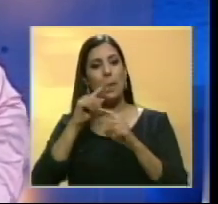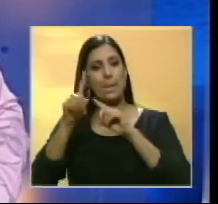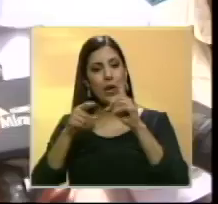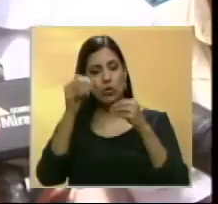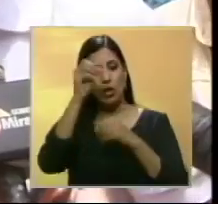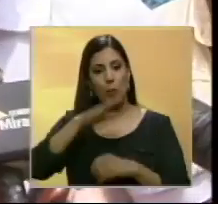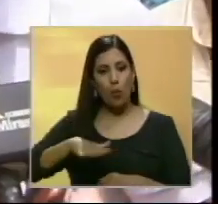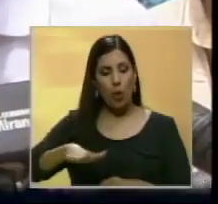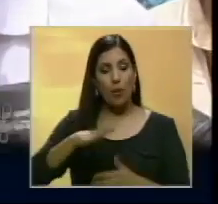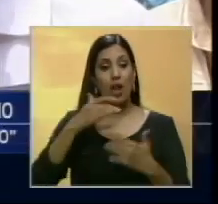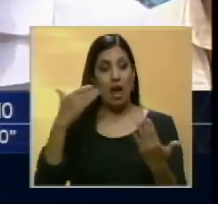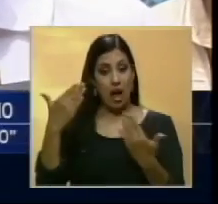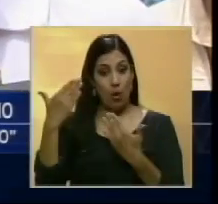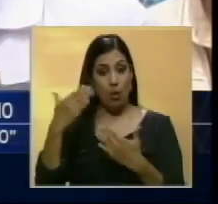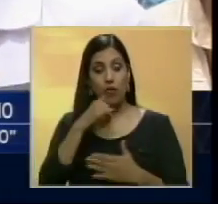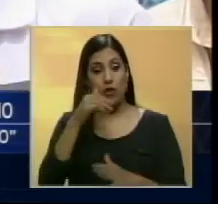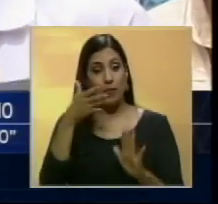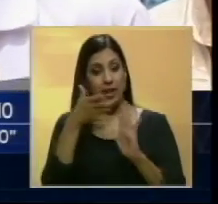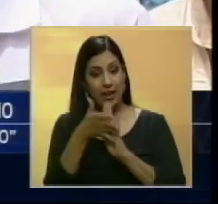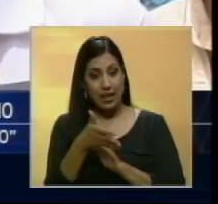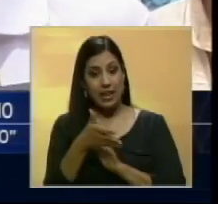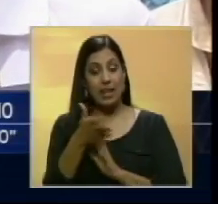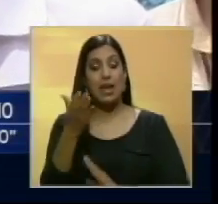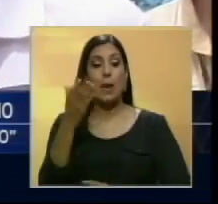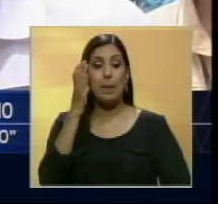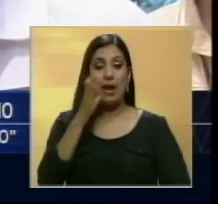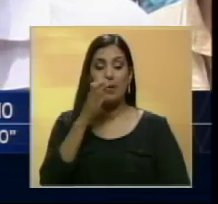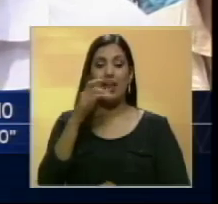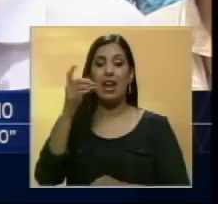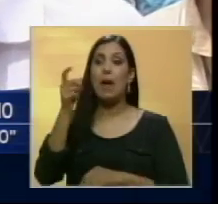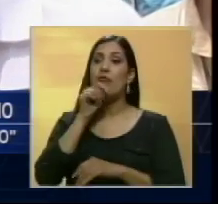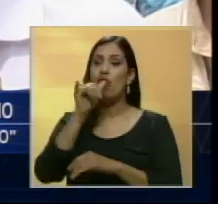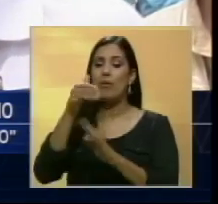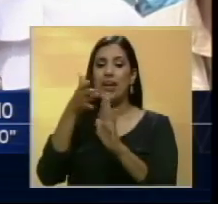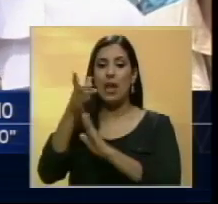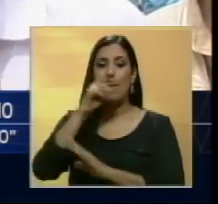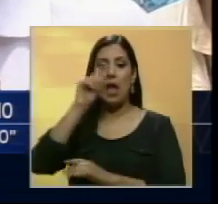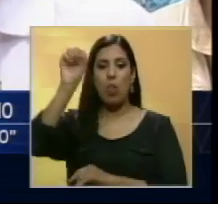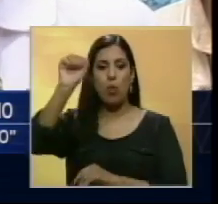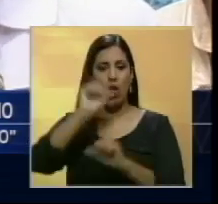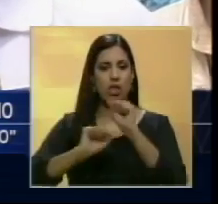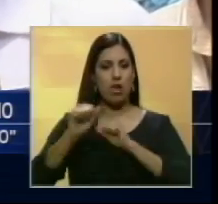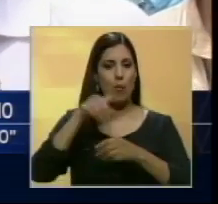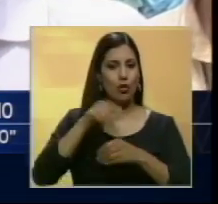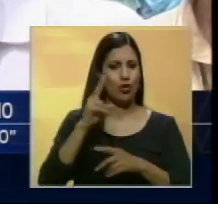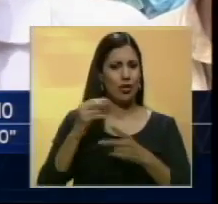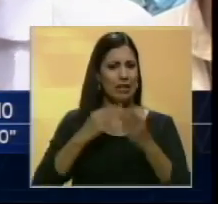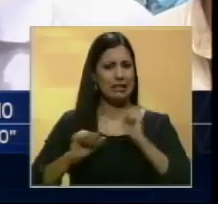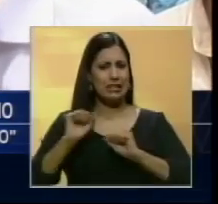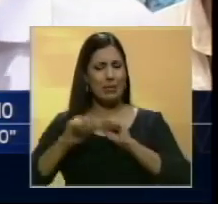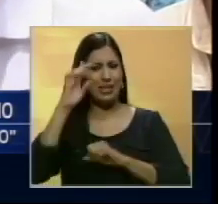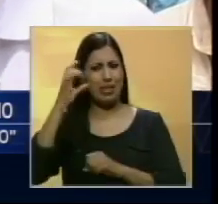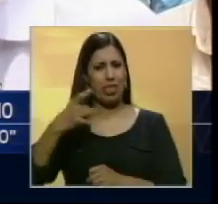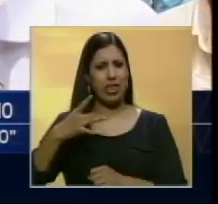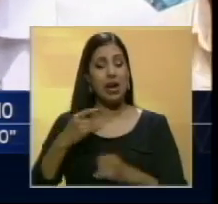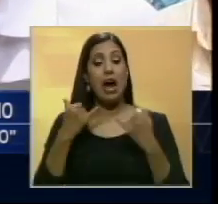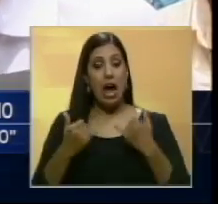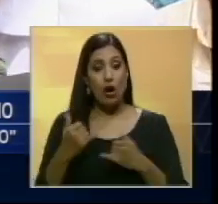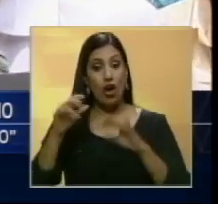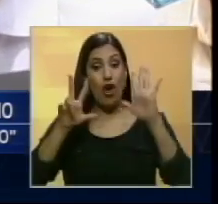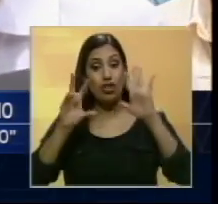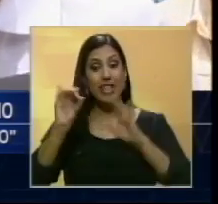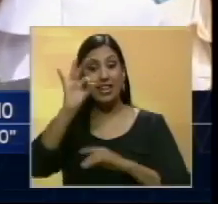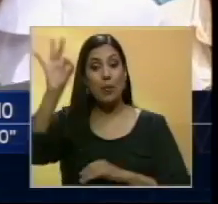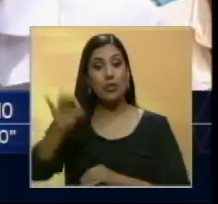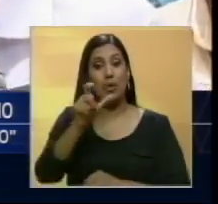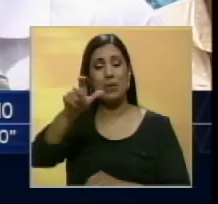popular. El mandatario regional aseveró que el Ejecutivo Nacional huye del revocatorio. Sostuvo que el 80% del país rechaza la